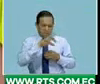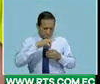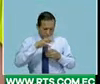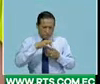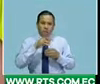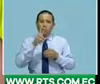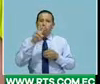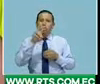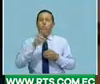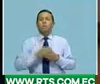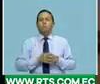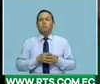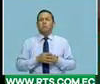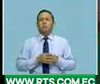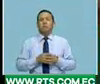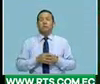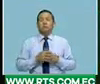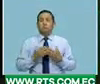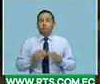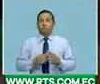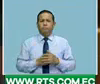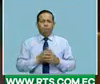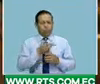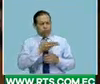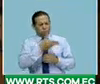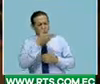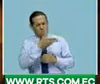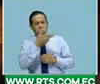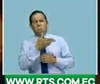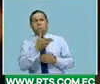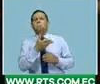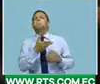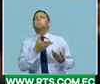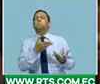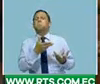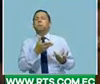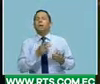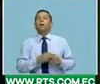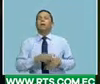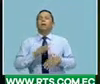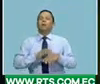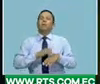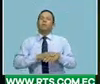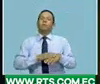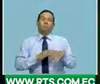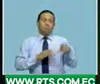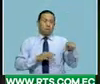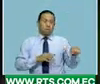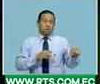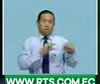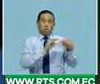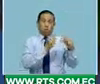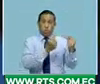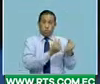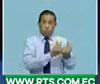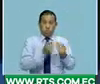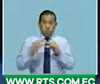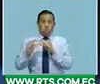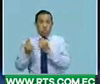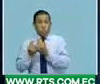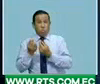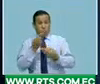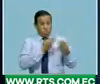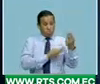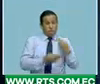por criminalística. El crimen habría sido motivado por una disputa de territorio para la venta de